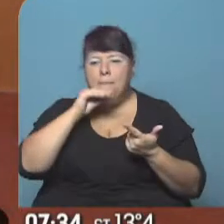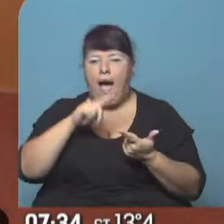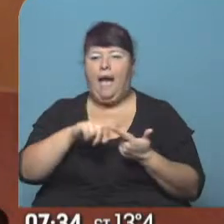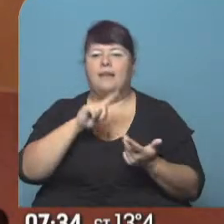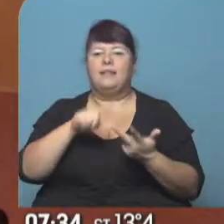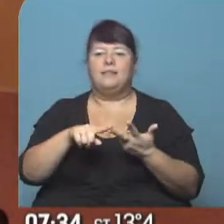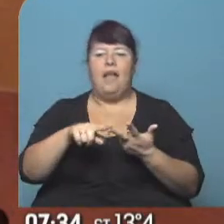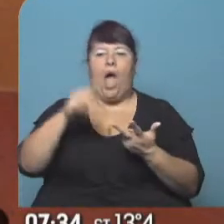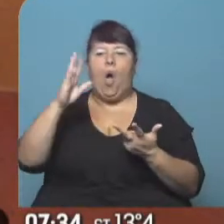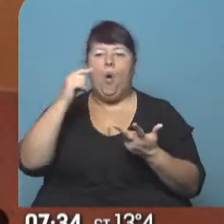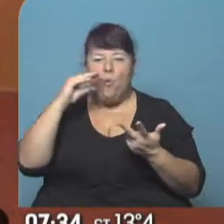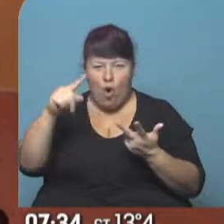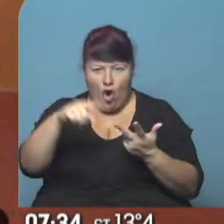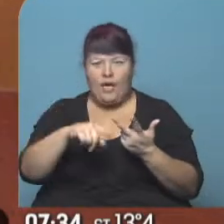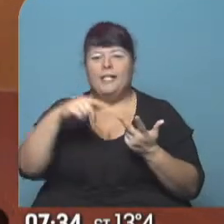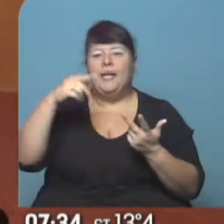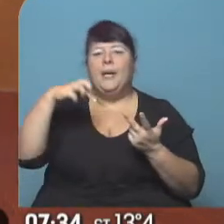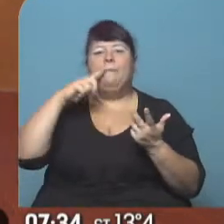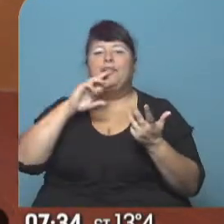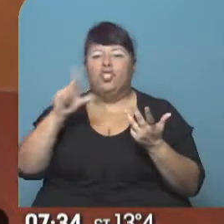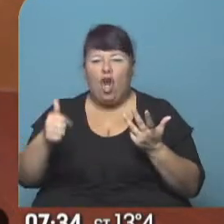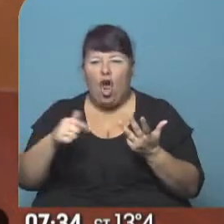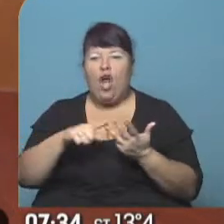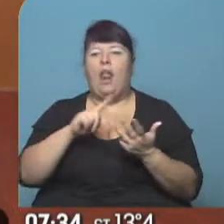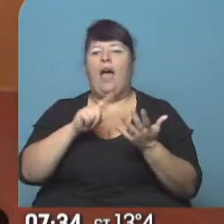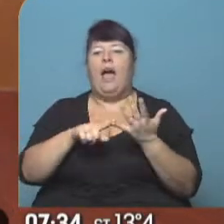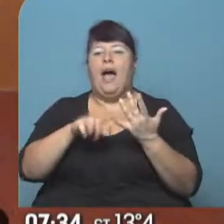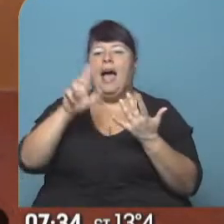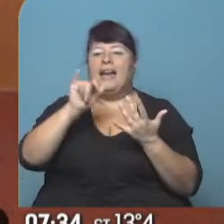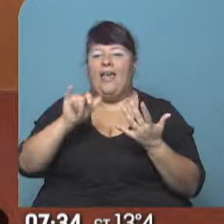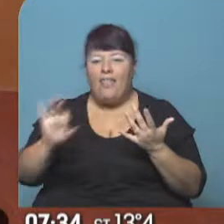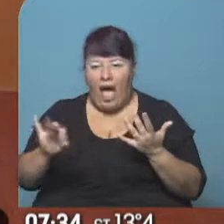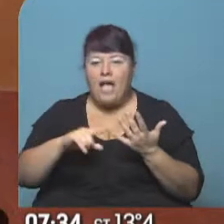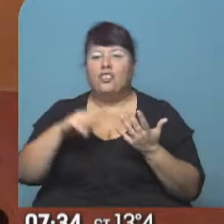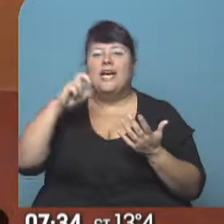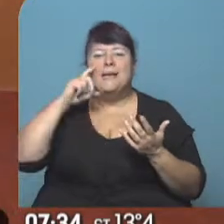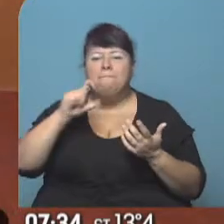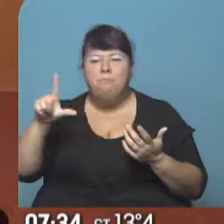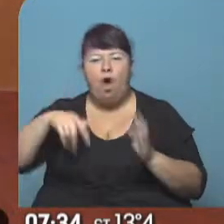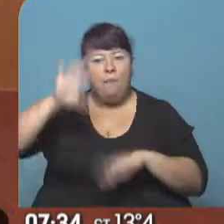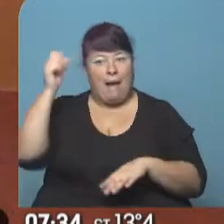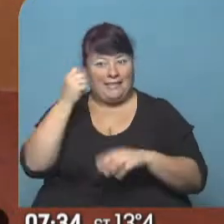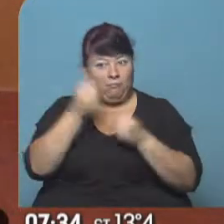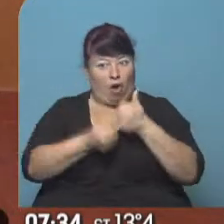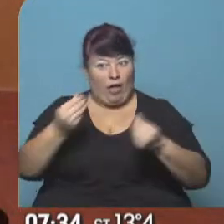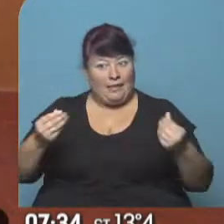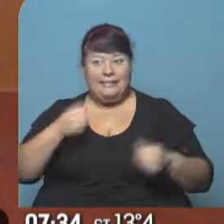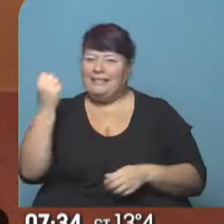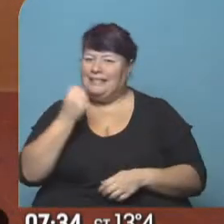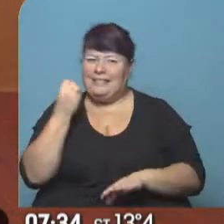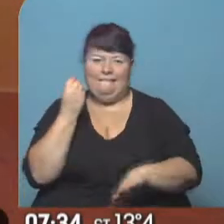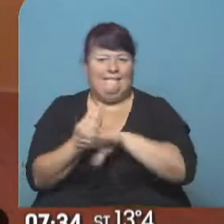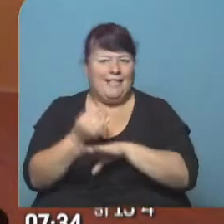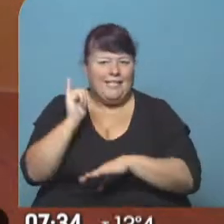Massa, Esteban Bullrich, Néstor Pitrola, está Florencio Randazzo, Vilma Ripoll, los principales candidatos buscando una